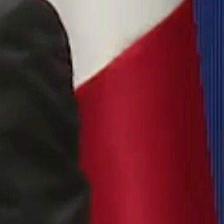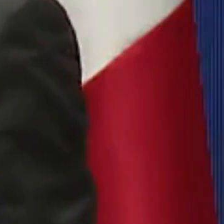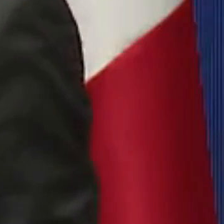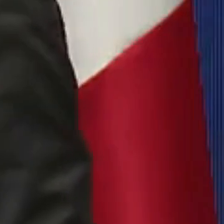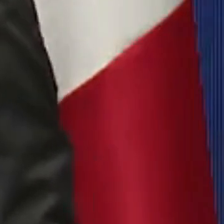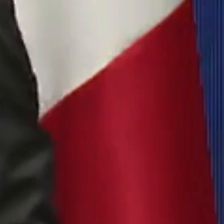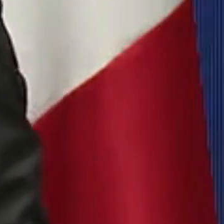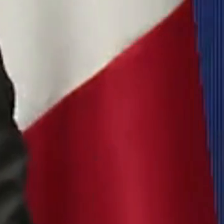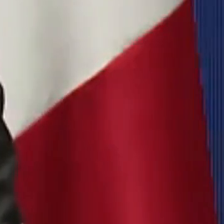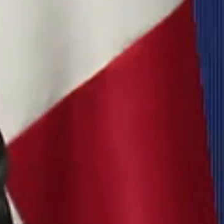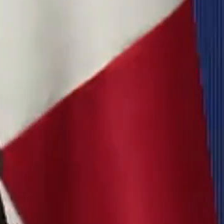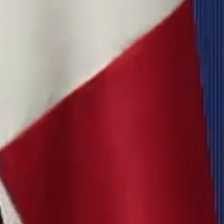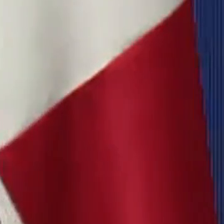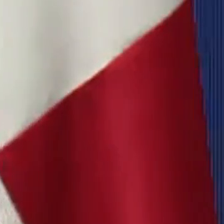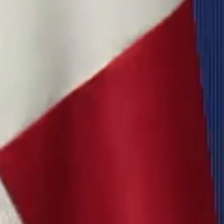Jamate,